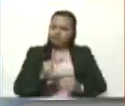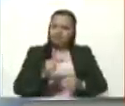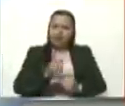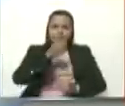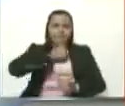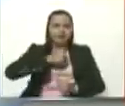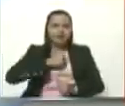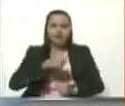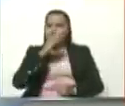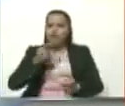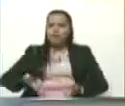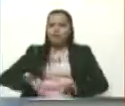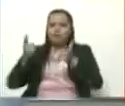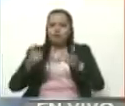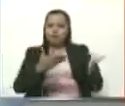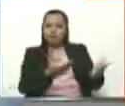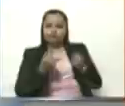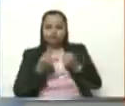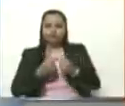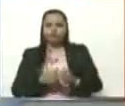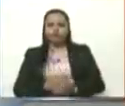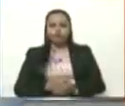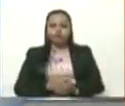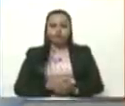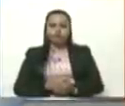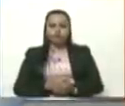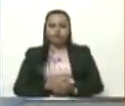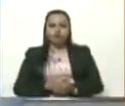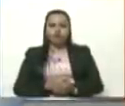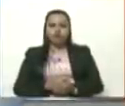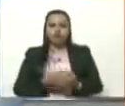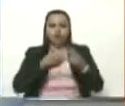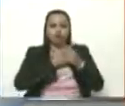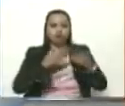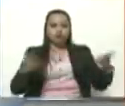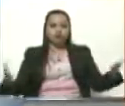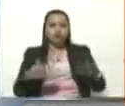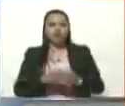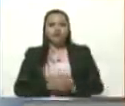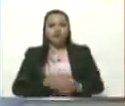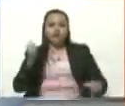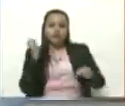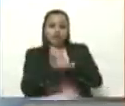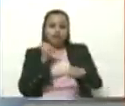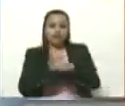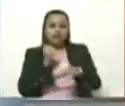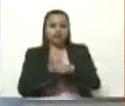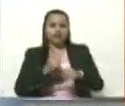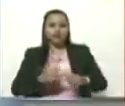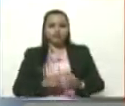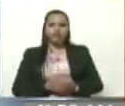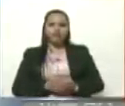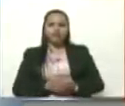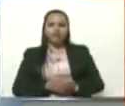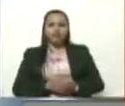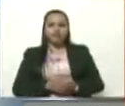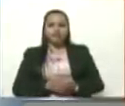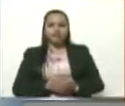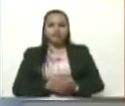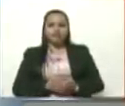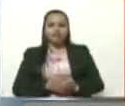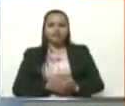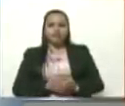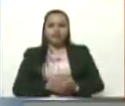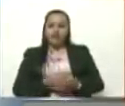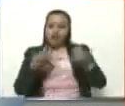impedido con una férrea voluntad de luchar y aprovecho ya